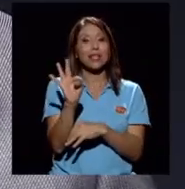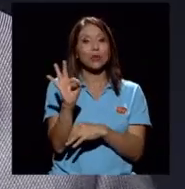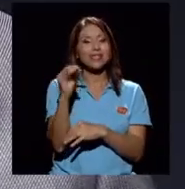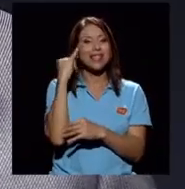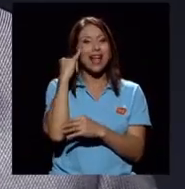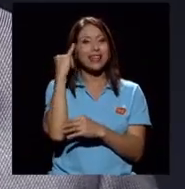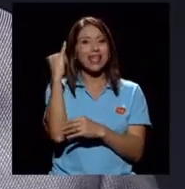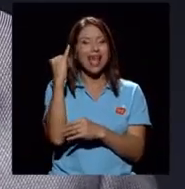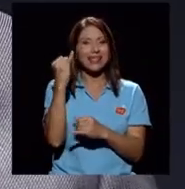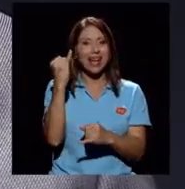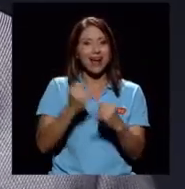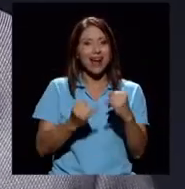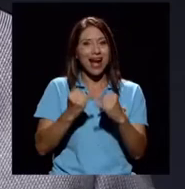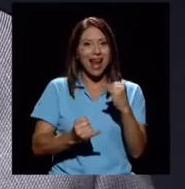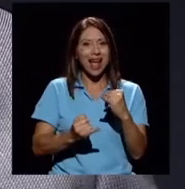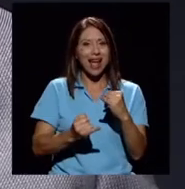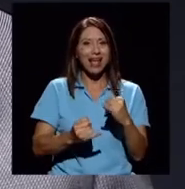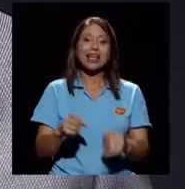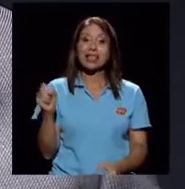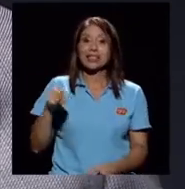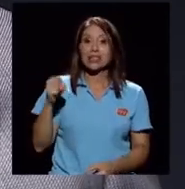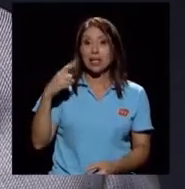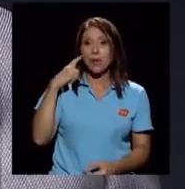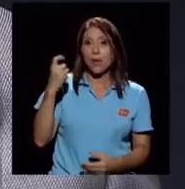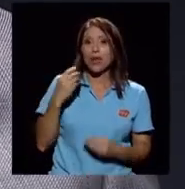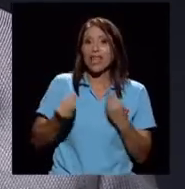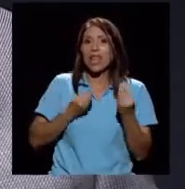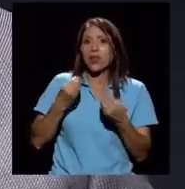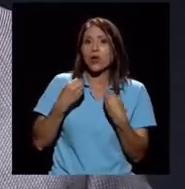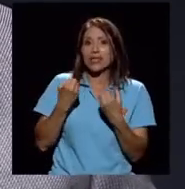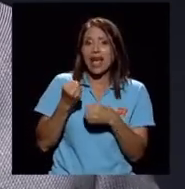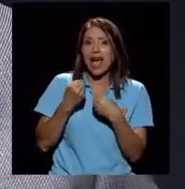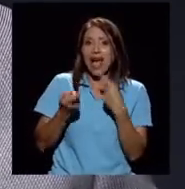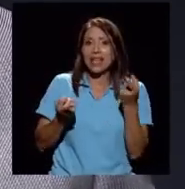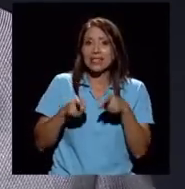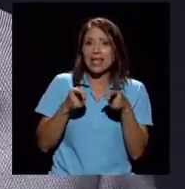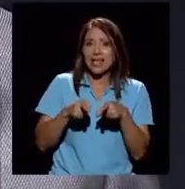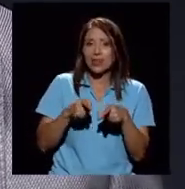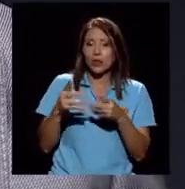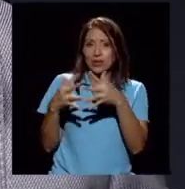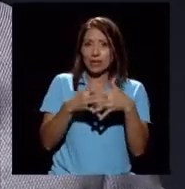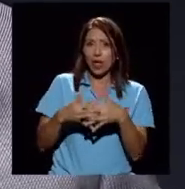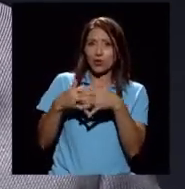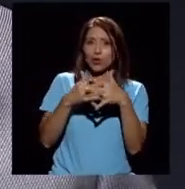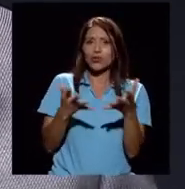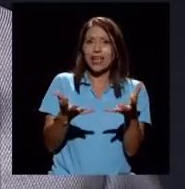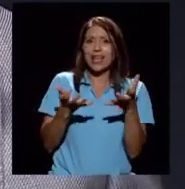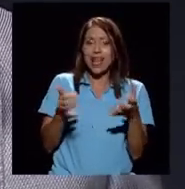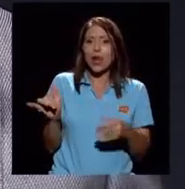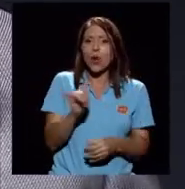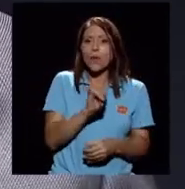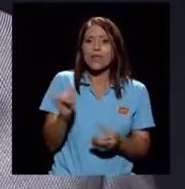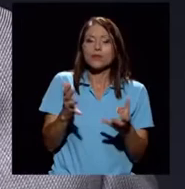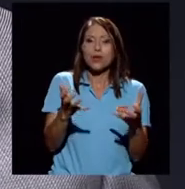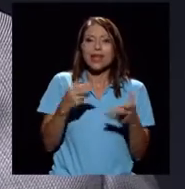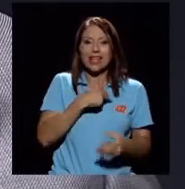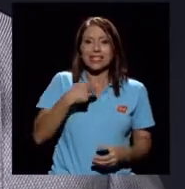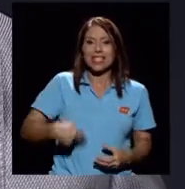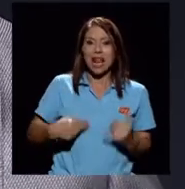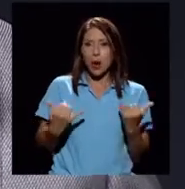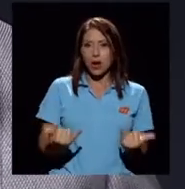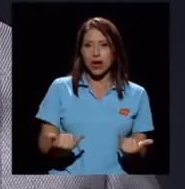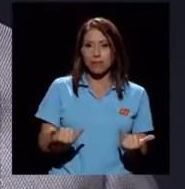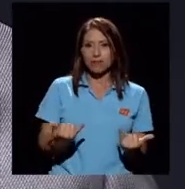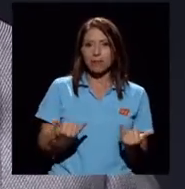aquí es lo que está vamos a ver a qué respondía eeuu quería lo mismo que quiere china ahora reglas claras acceso